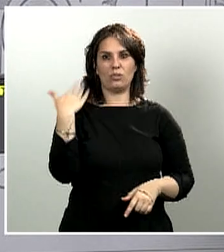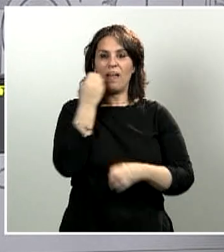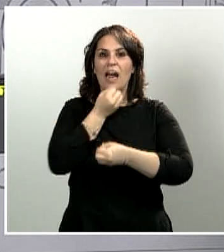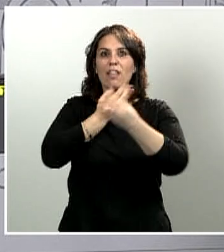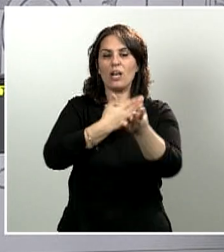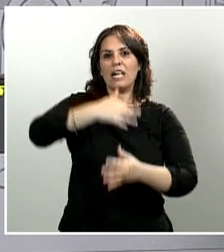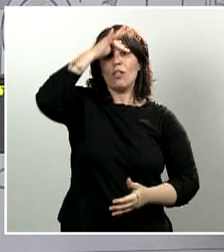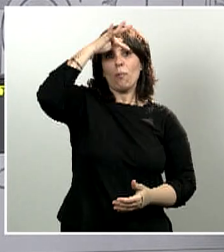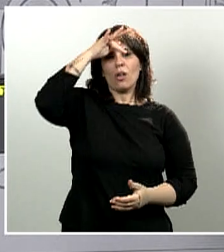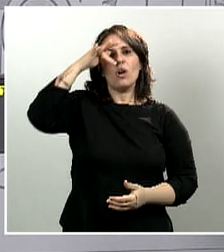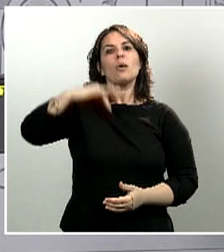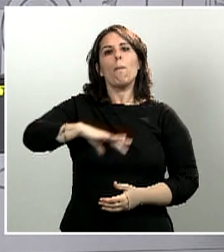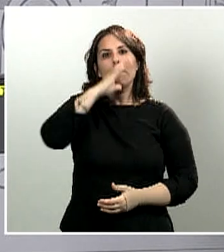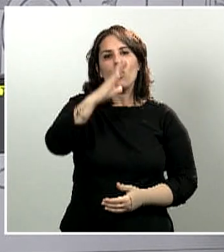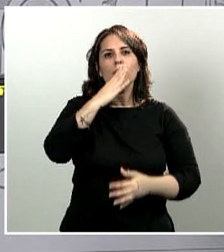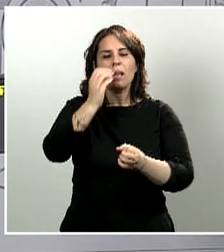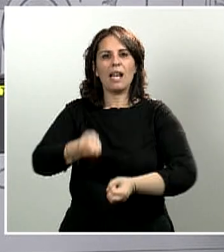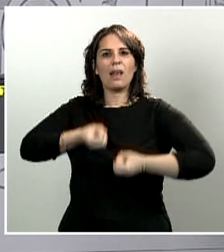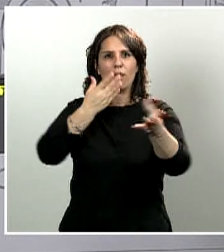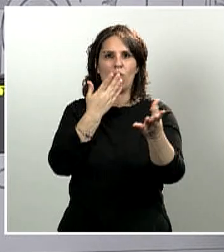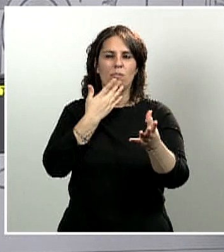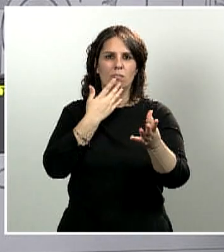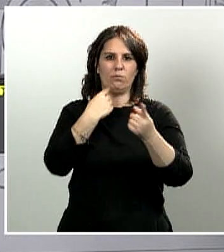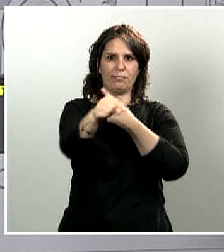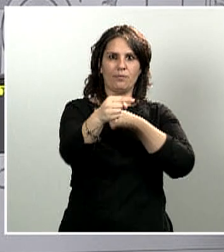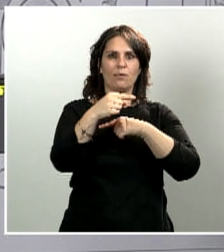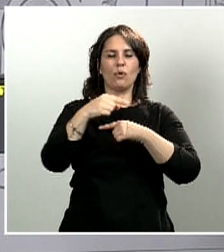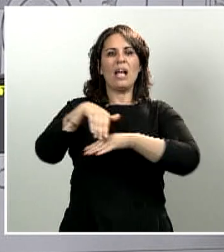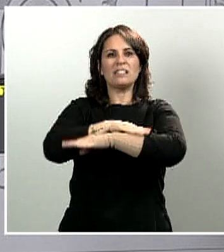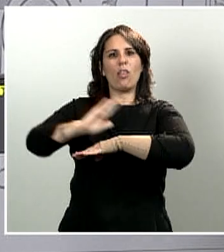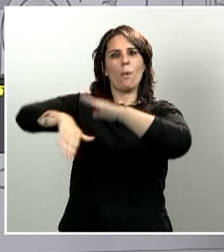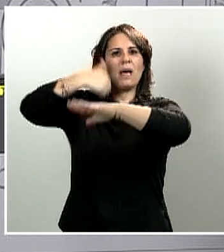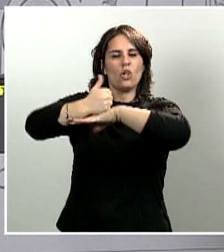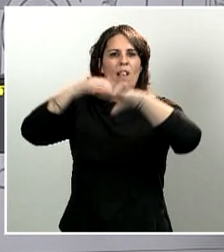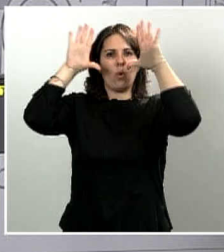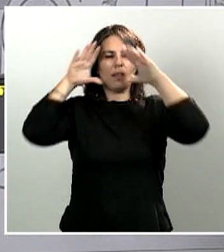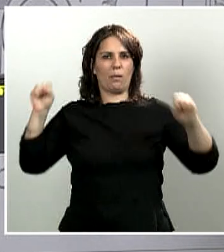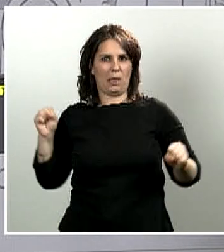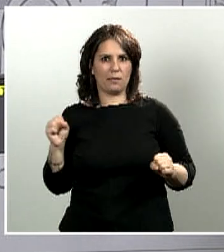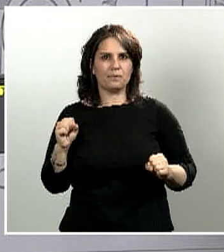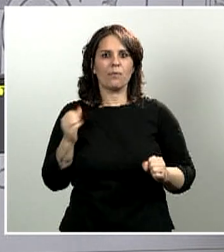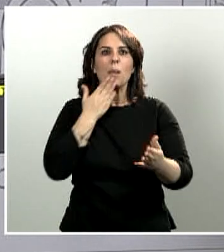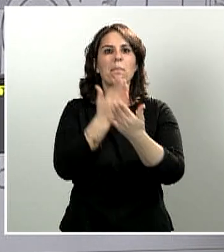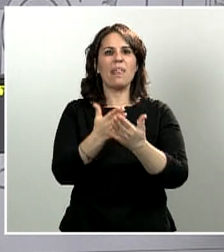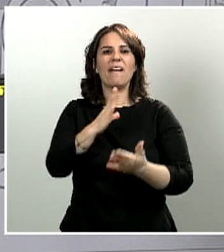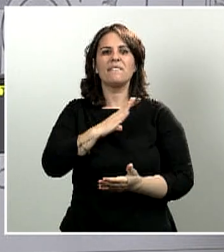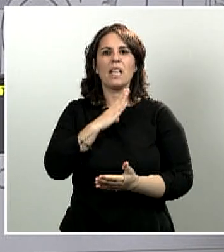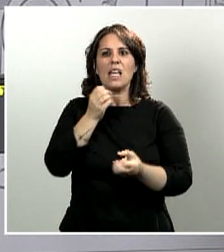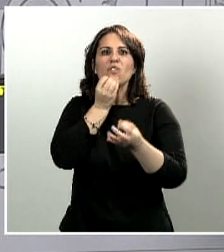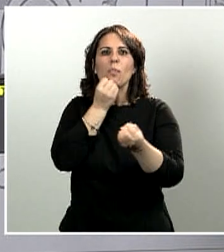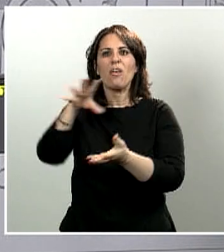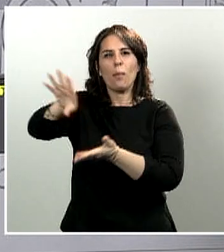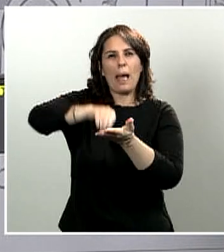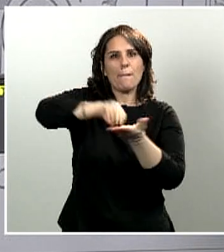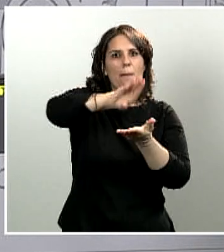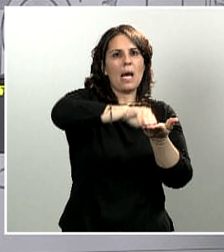instrucción dada a las comandancias por el Estado Mayor de la Guardia Civil que usted dirige, en la que pide que recopilen informaciones que puedan suponer desafección